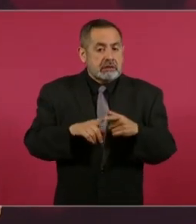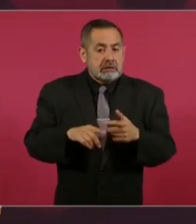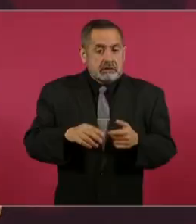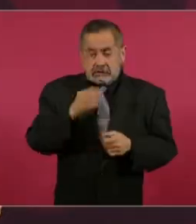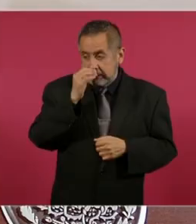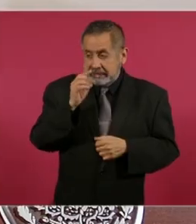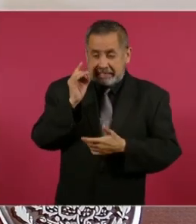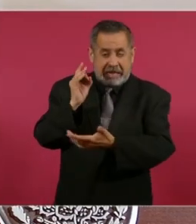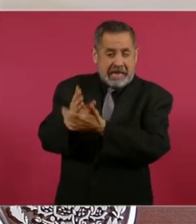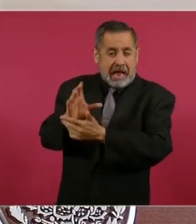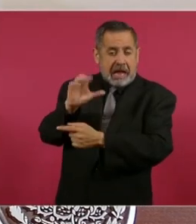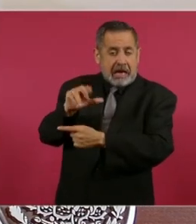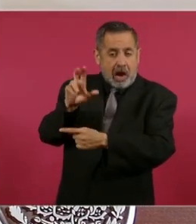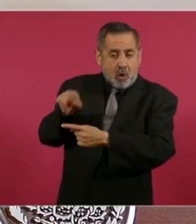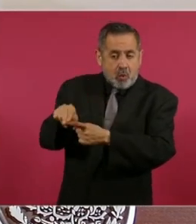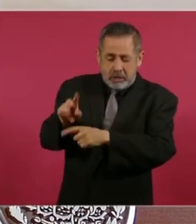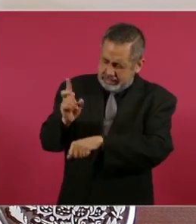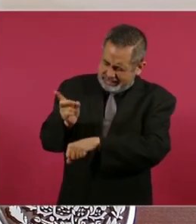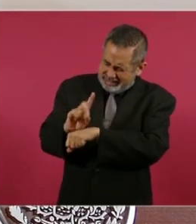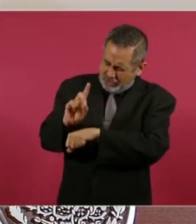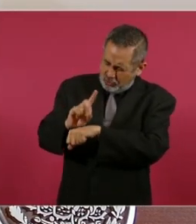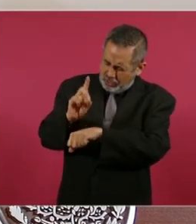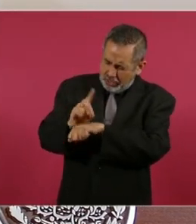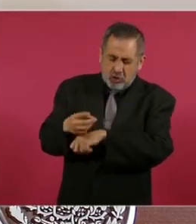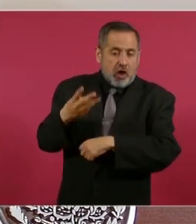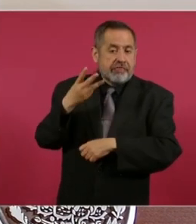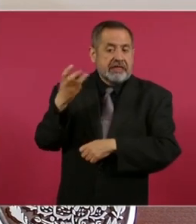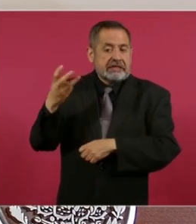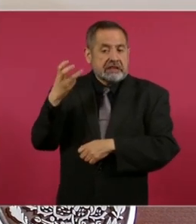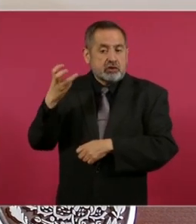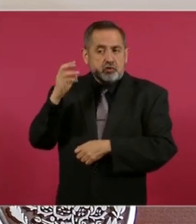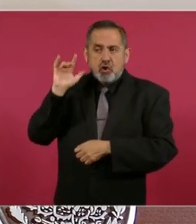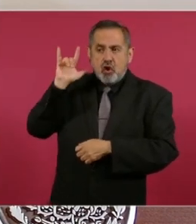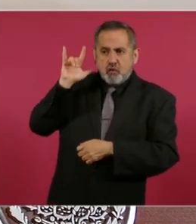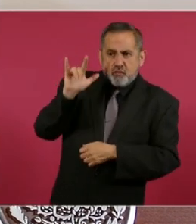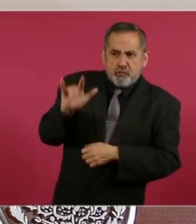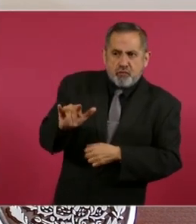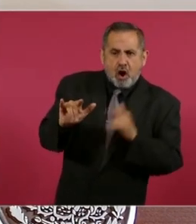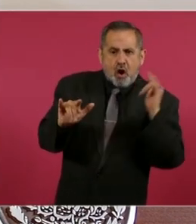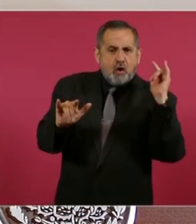a Cancún diariamente 300 aviones